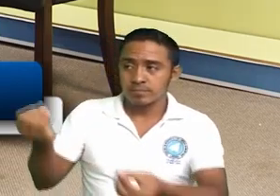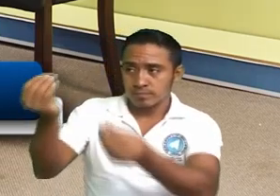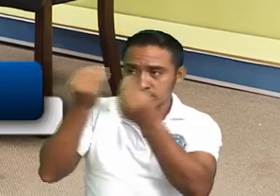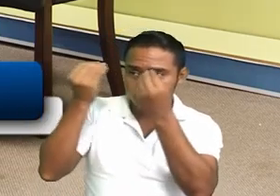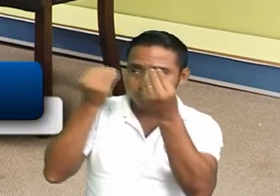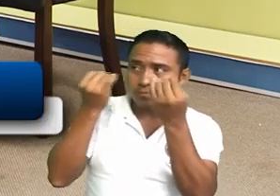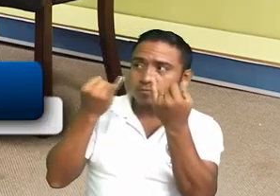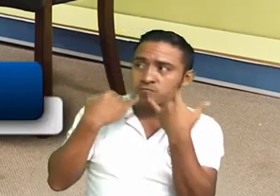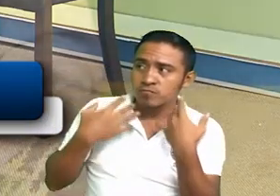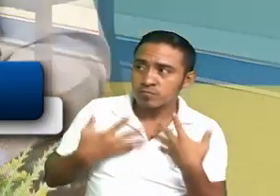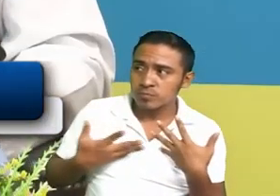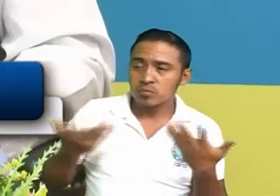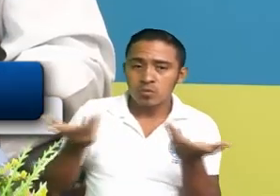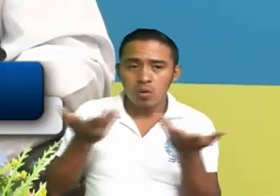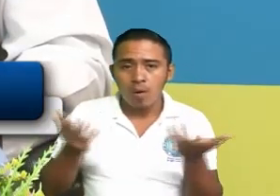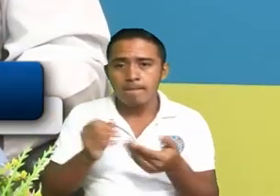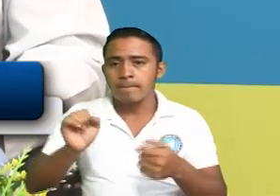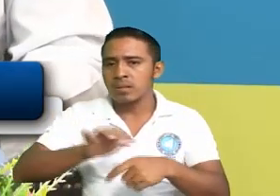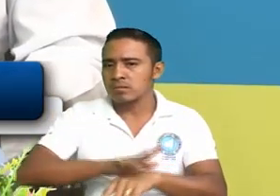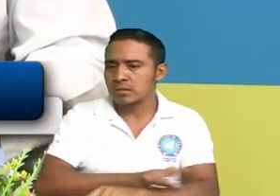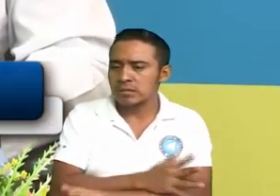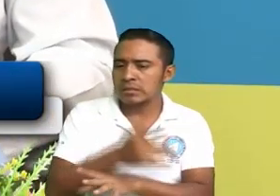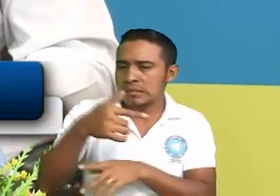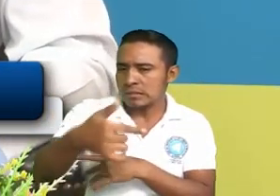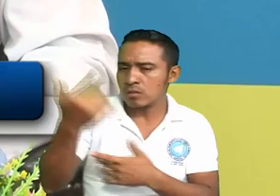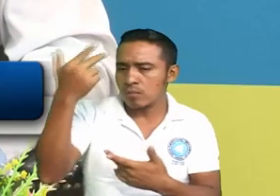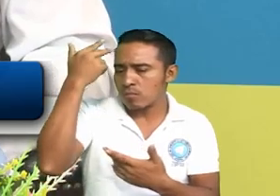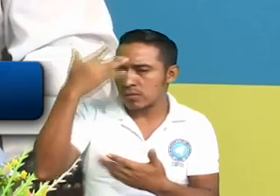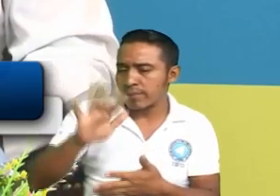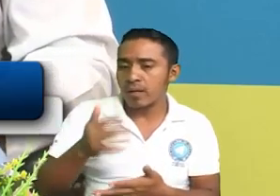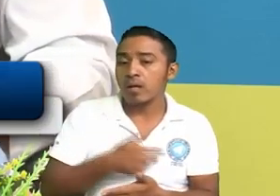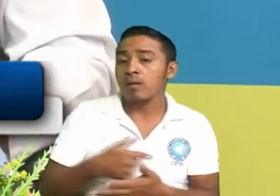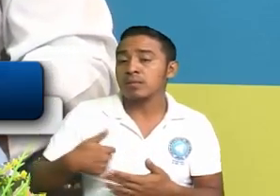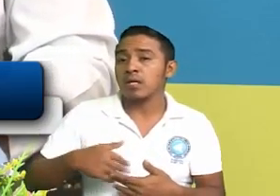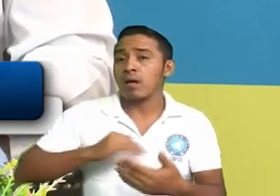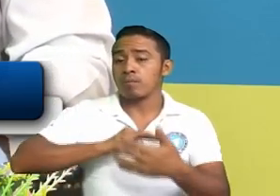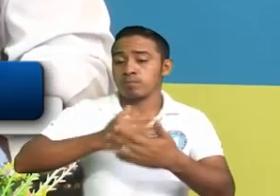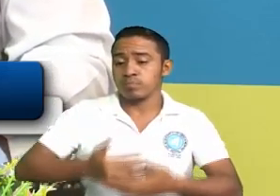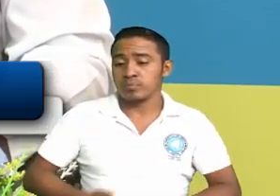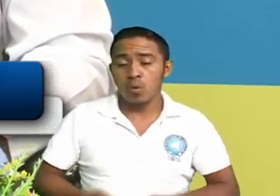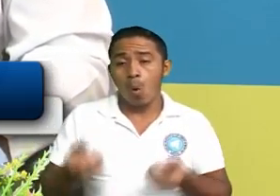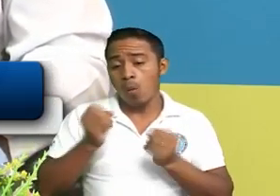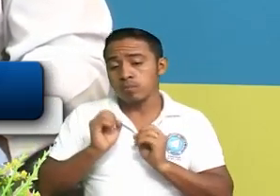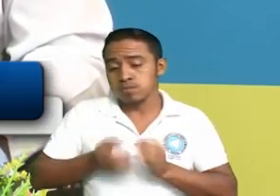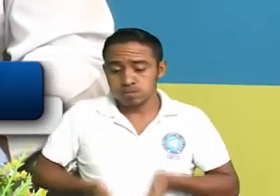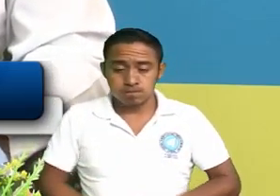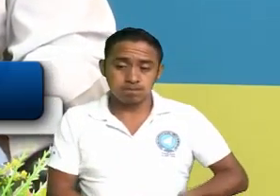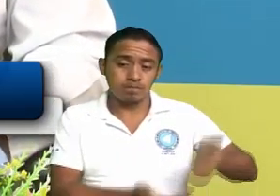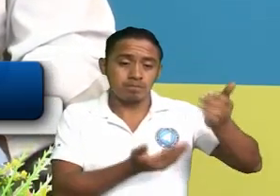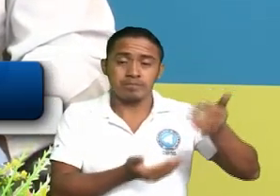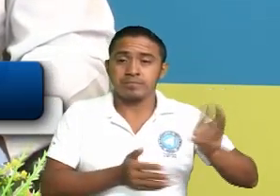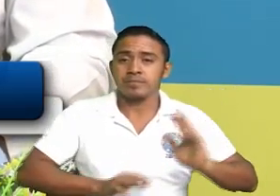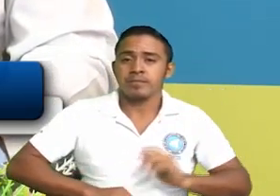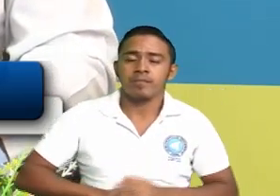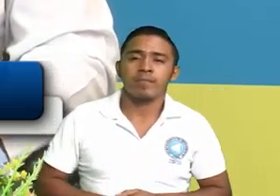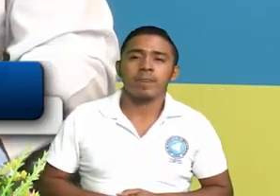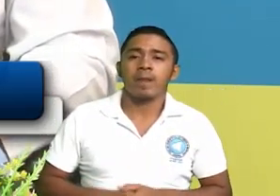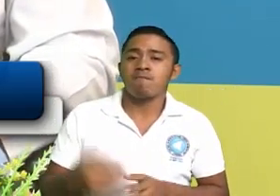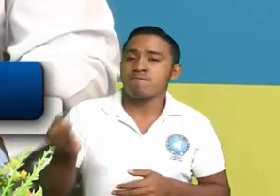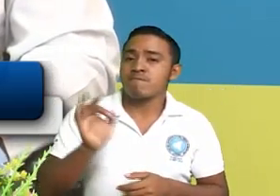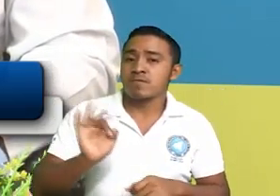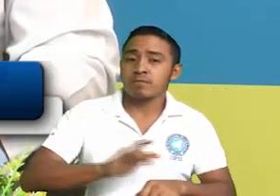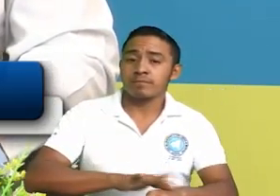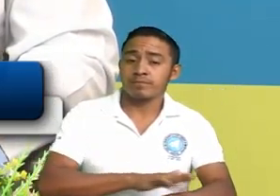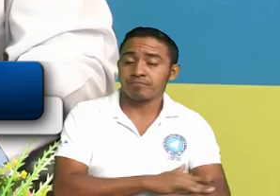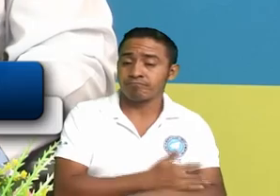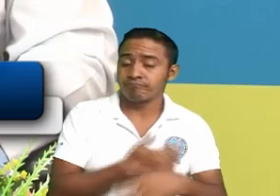decir, toda mujer que está embarazada, tiene muchos mitos y tiene muchos miedos. Y recordemos que nosotros tenemos abuelas, tenemos